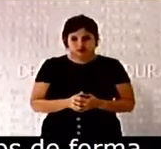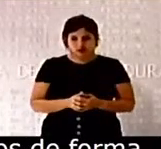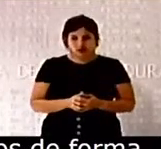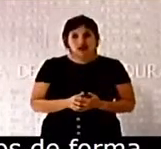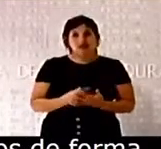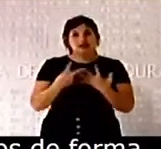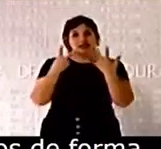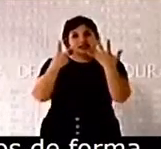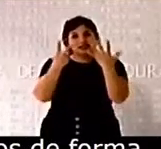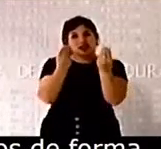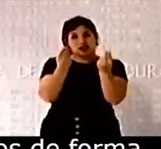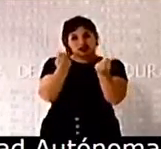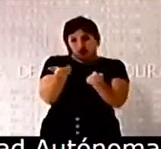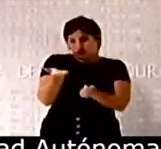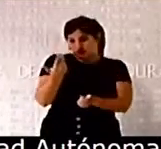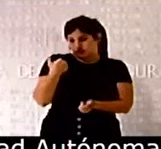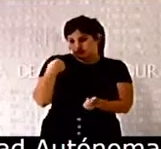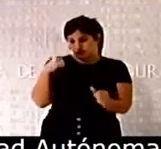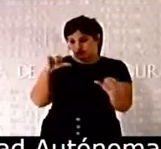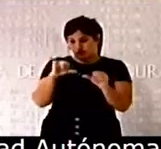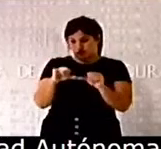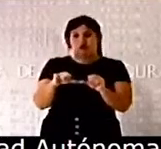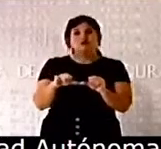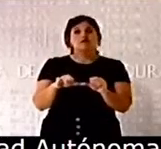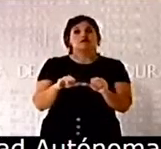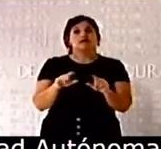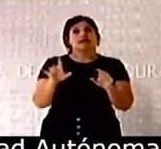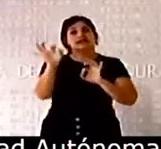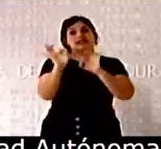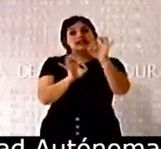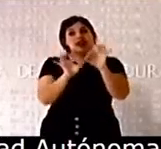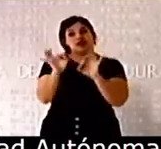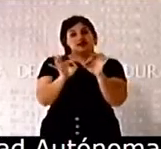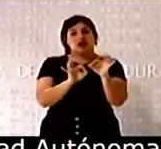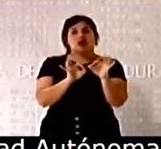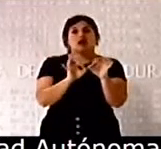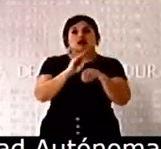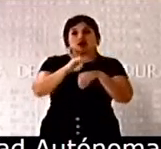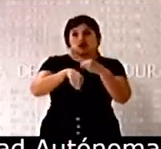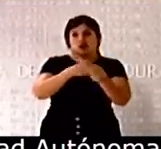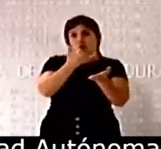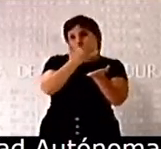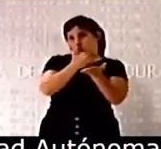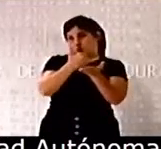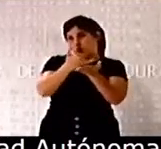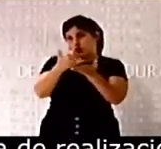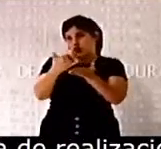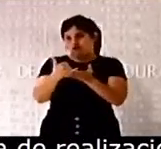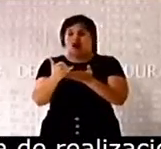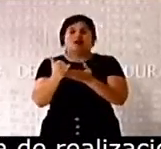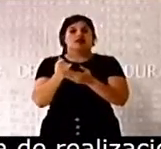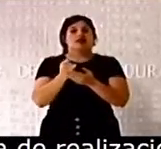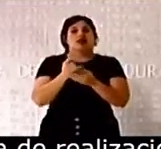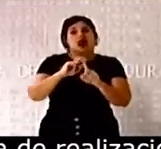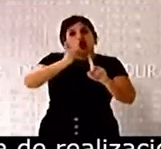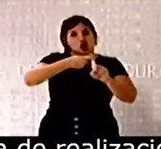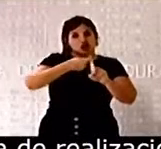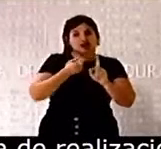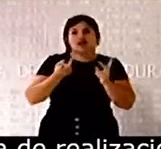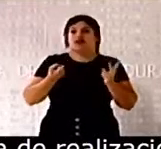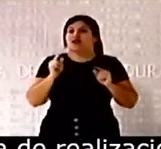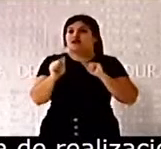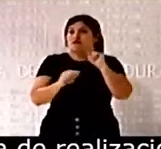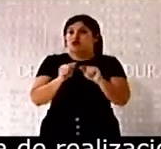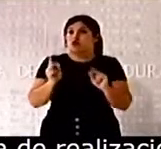días tenemos una tasa de realización de pruebas diagnósticas de infección activa de casi